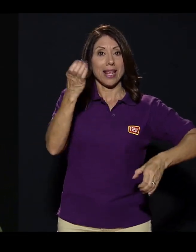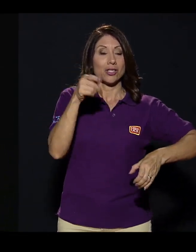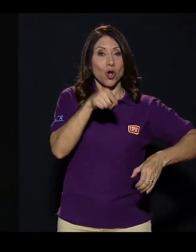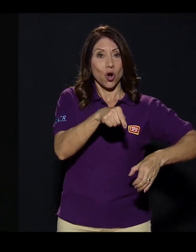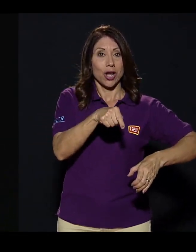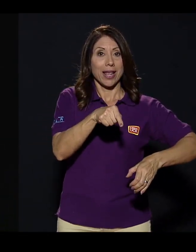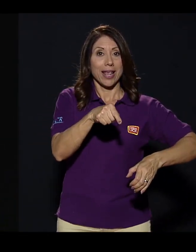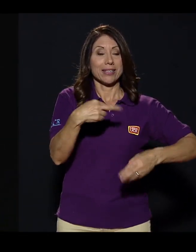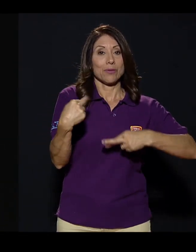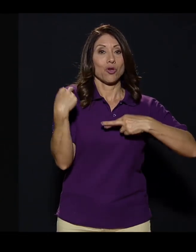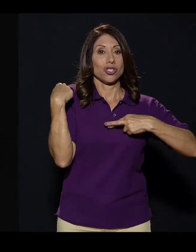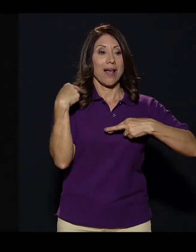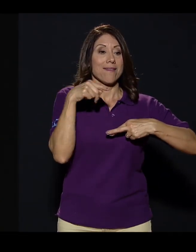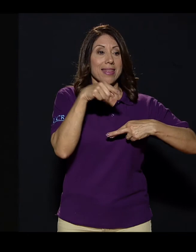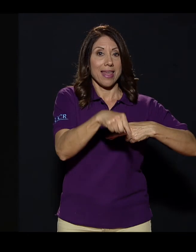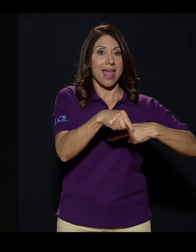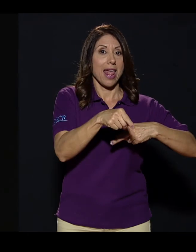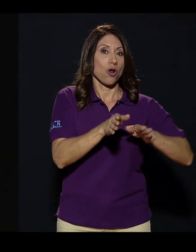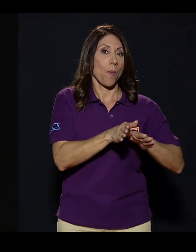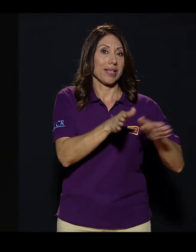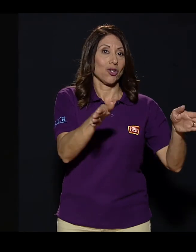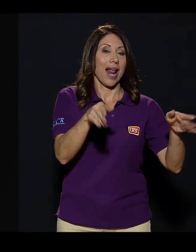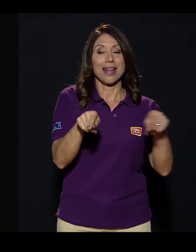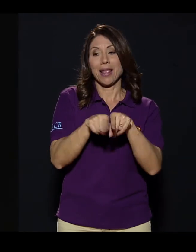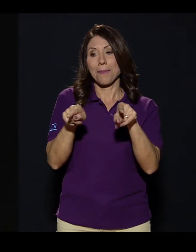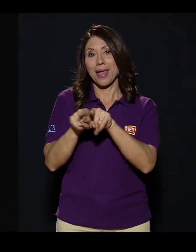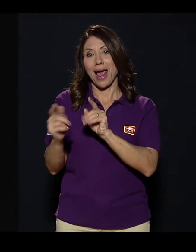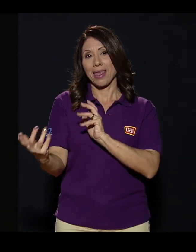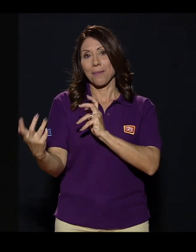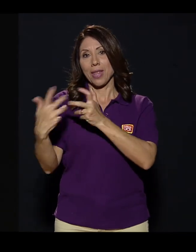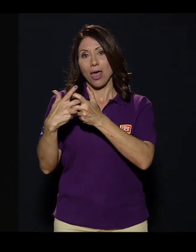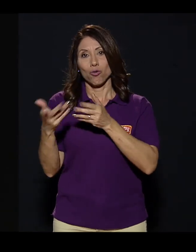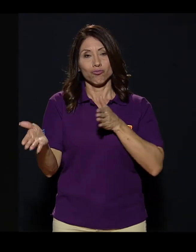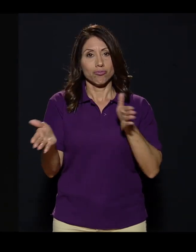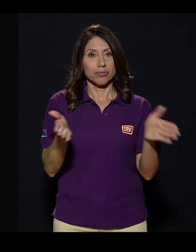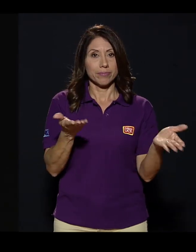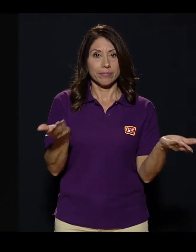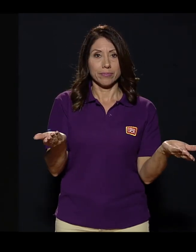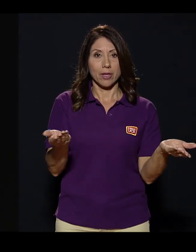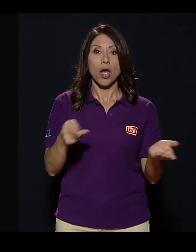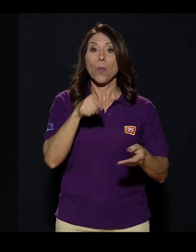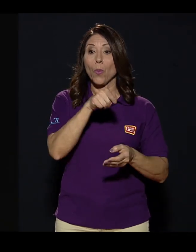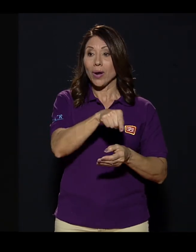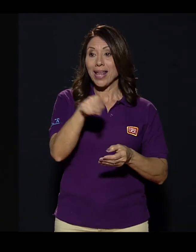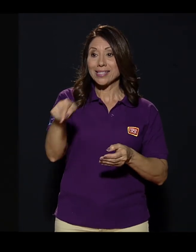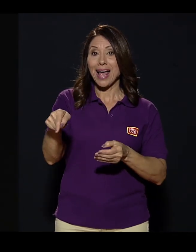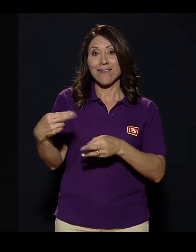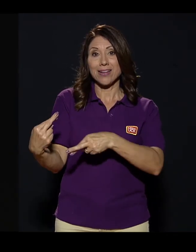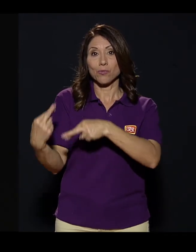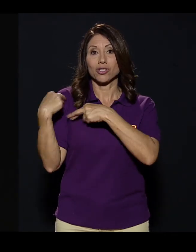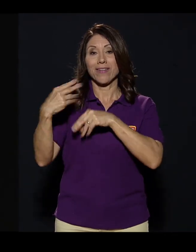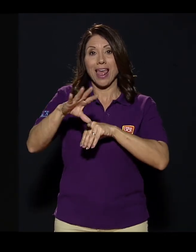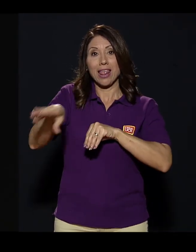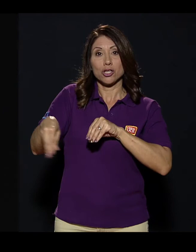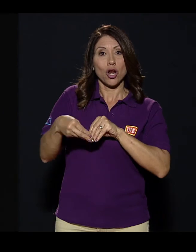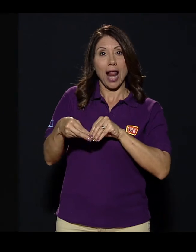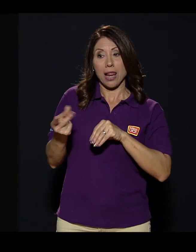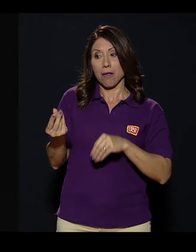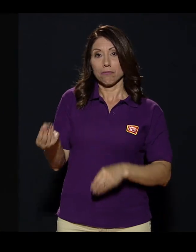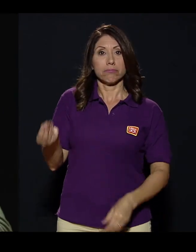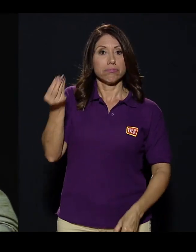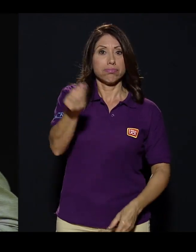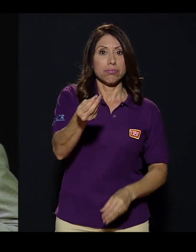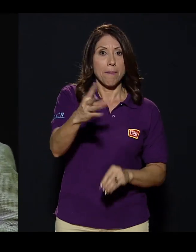responsabilidad adicional, no reciben un colón más. No hay una política de incentivos y eso obviamente afecta. ¿Por qué?